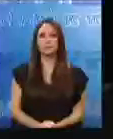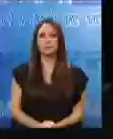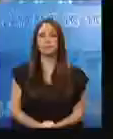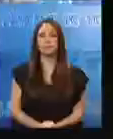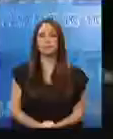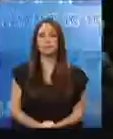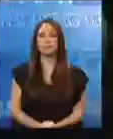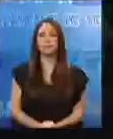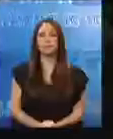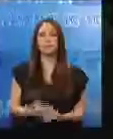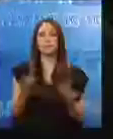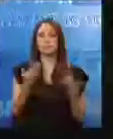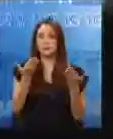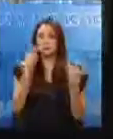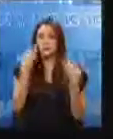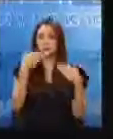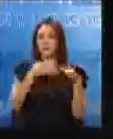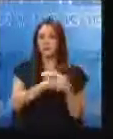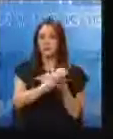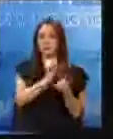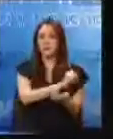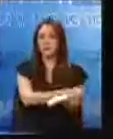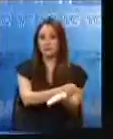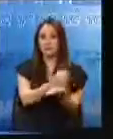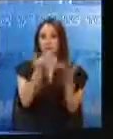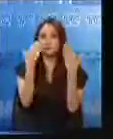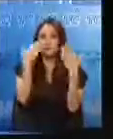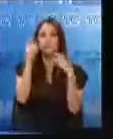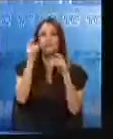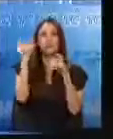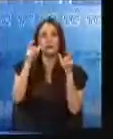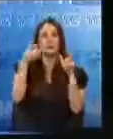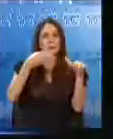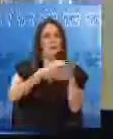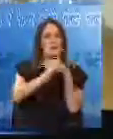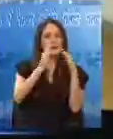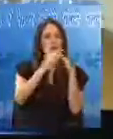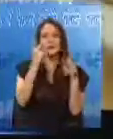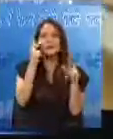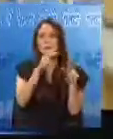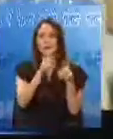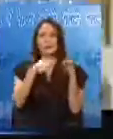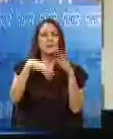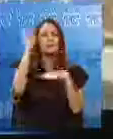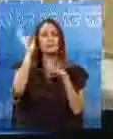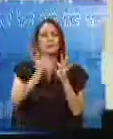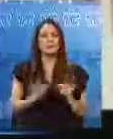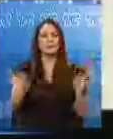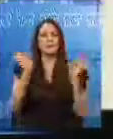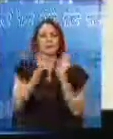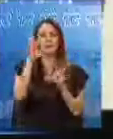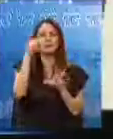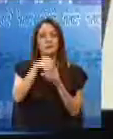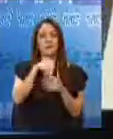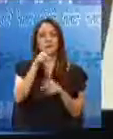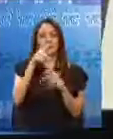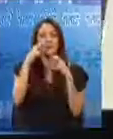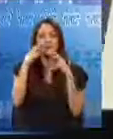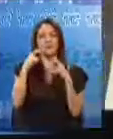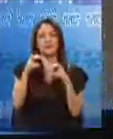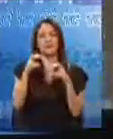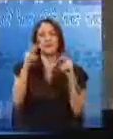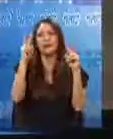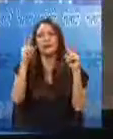Los allanamientos efectuados en Guayaquil y San Borondón permitieron a las autoridades identificar una de las aristas más importantes dentro de la investigación del